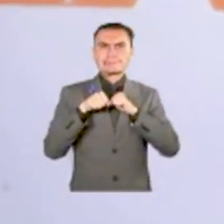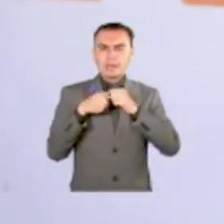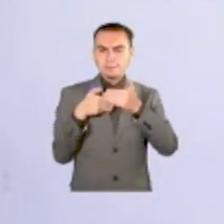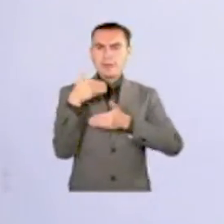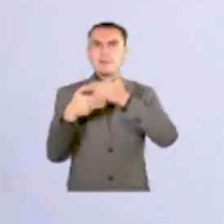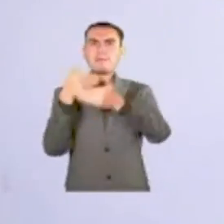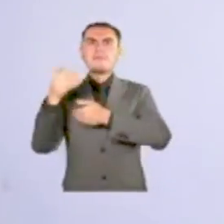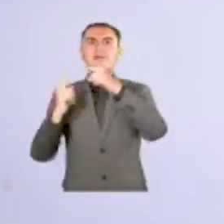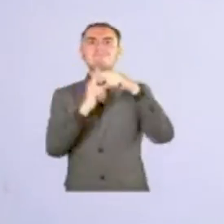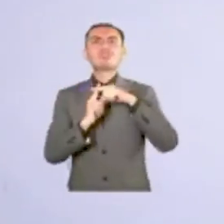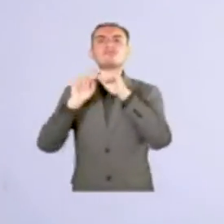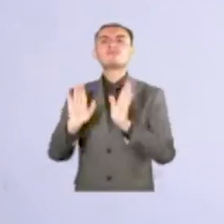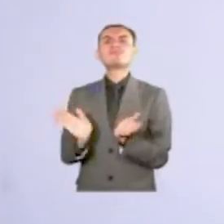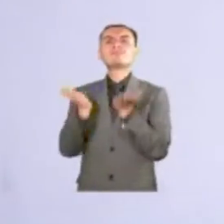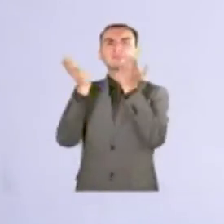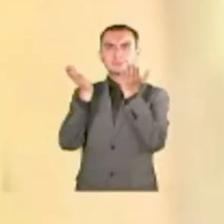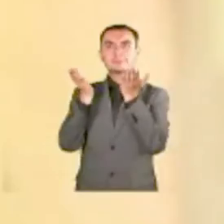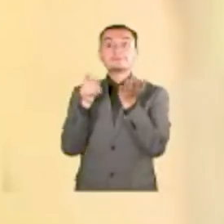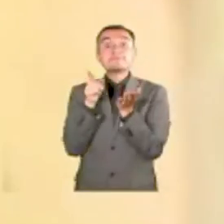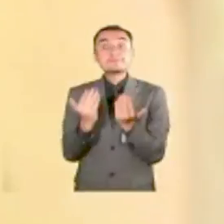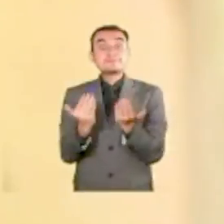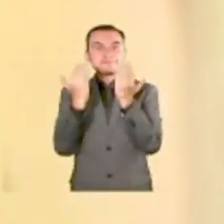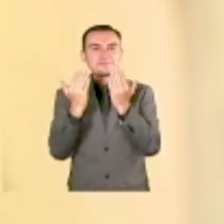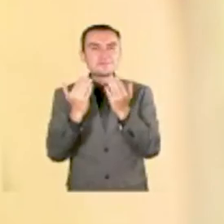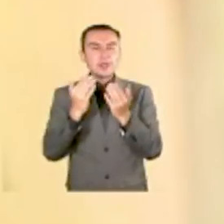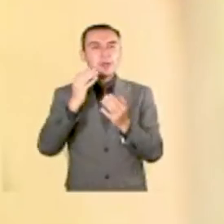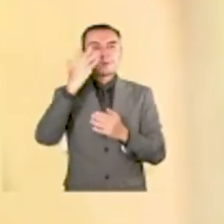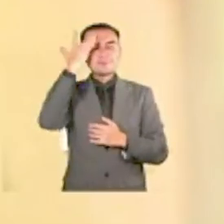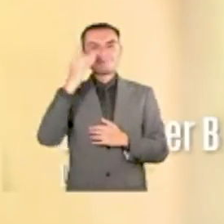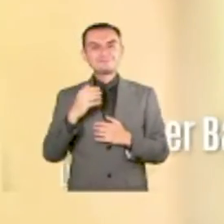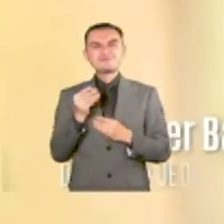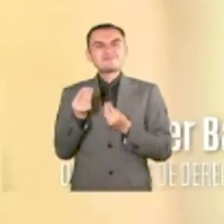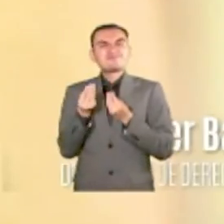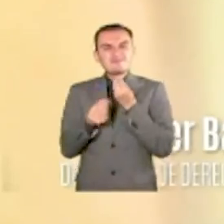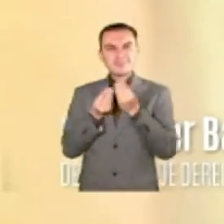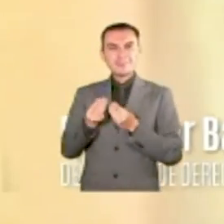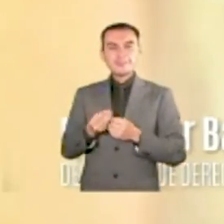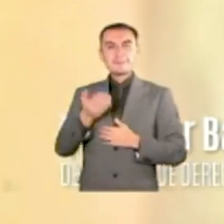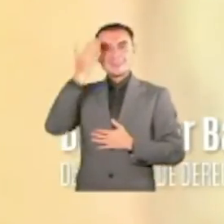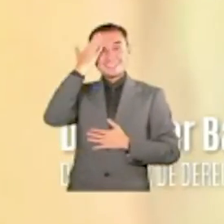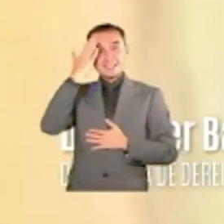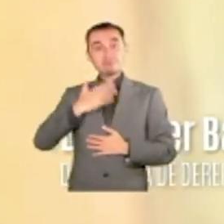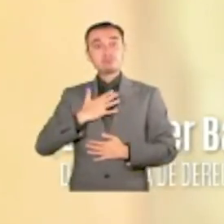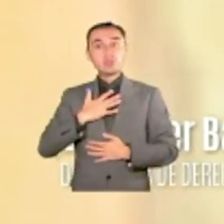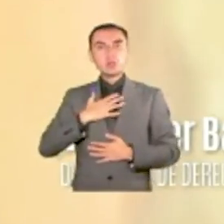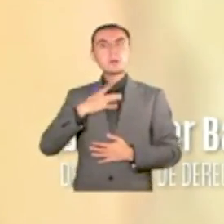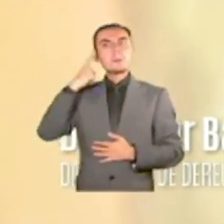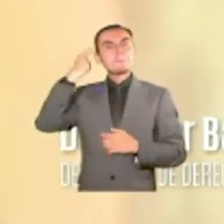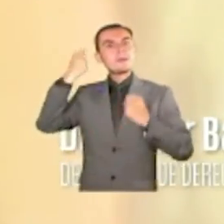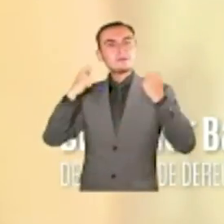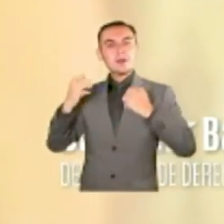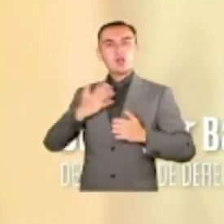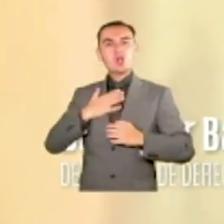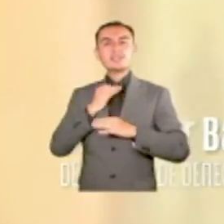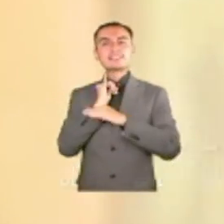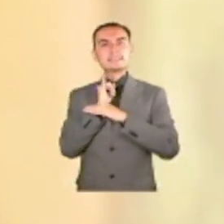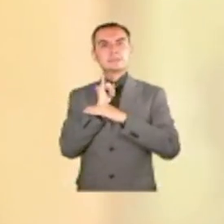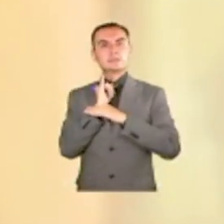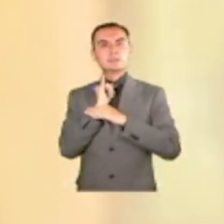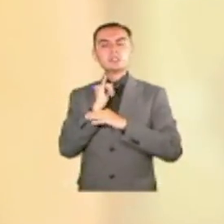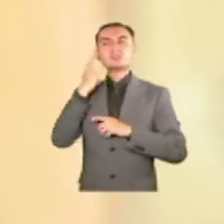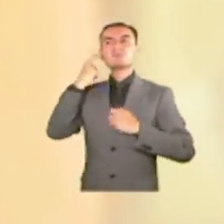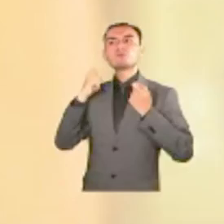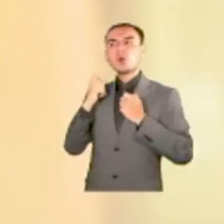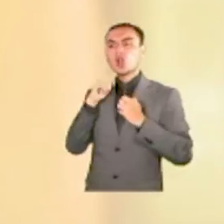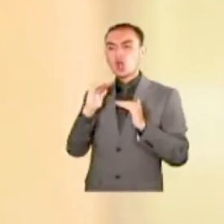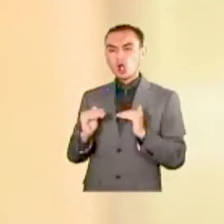la Procuraduría General de la Nación, porque visibiliza una vez más la preocupación que se tiene desde la institucionalidad